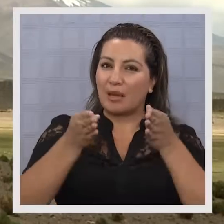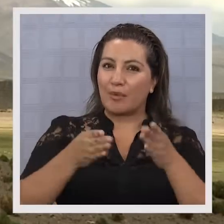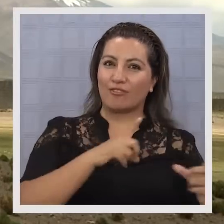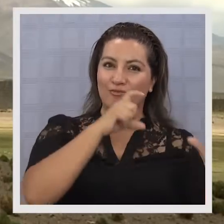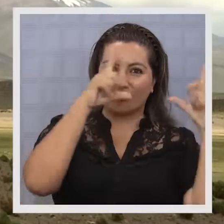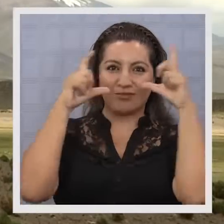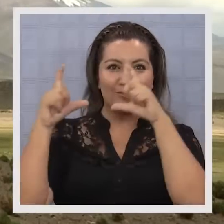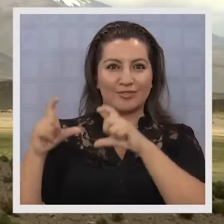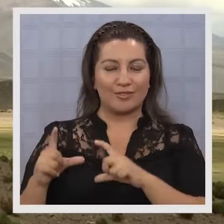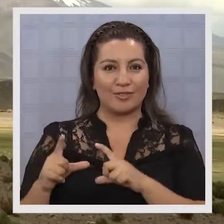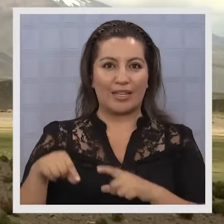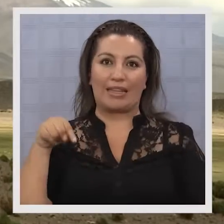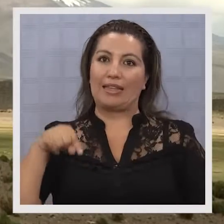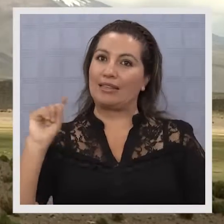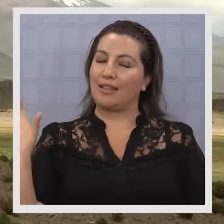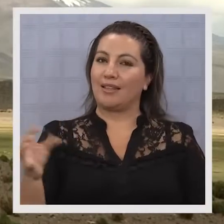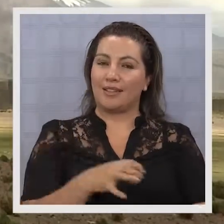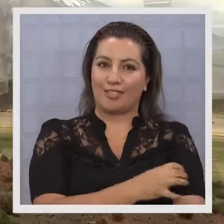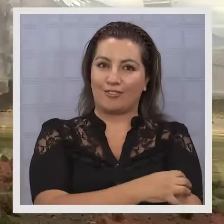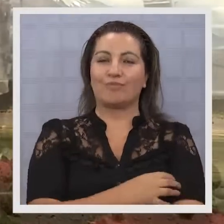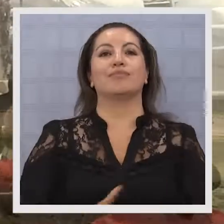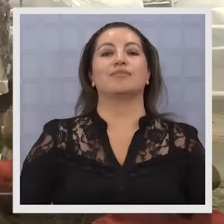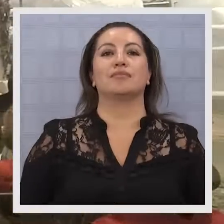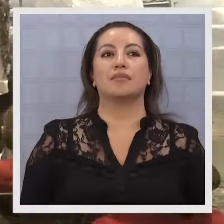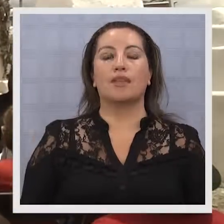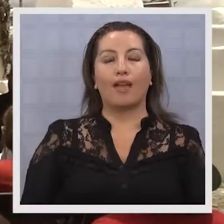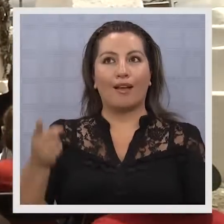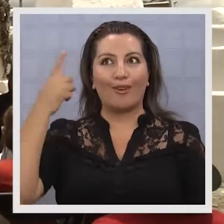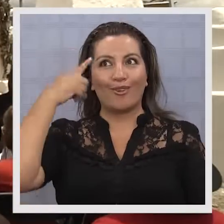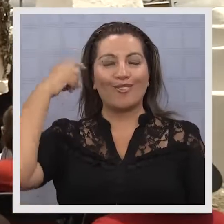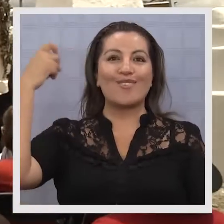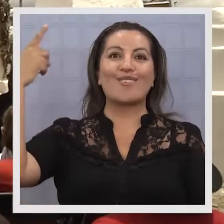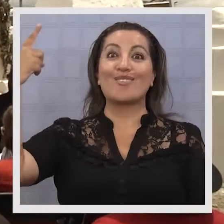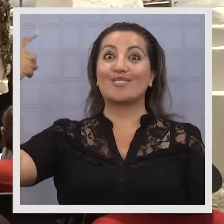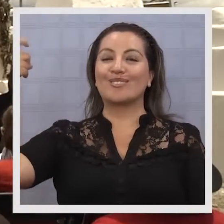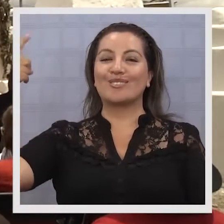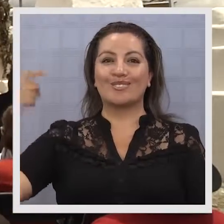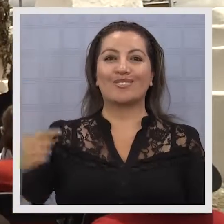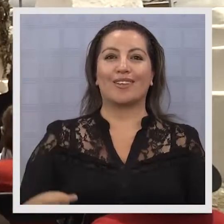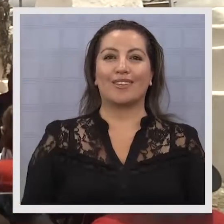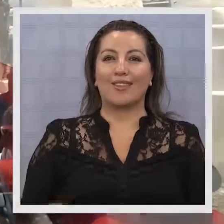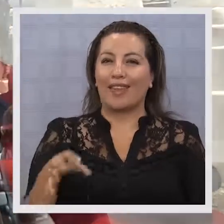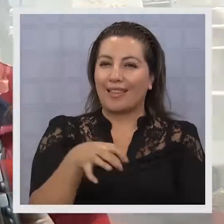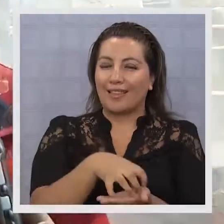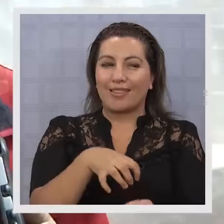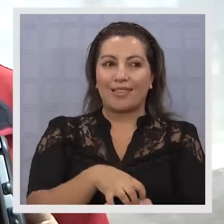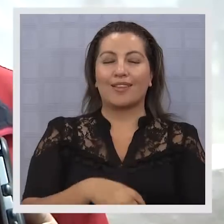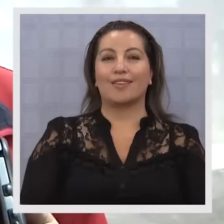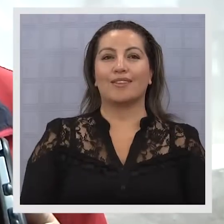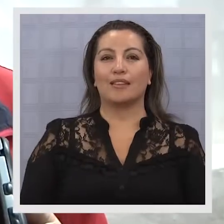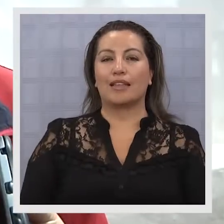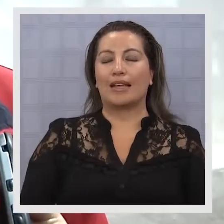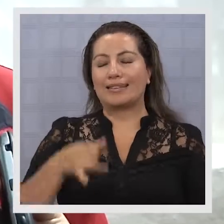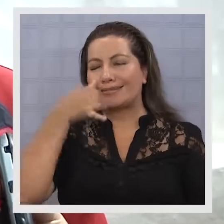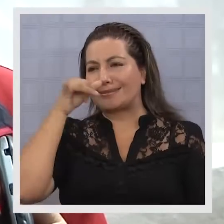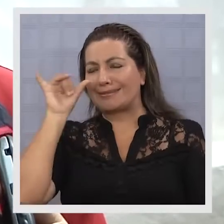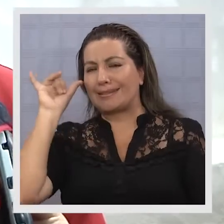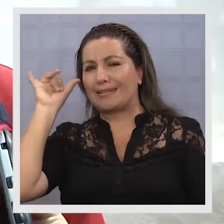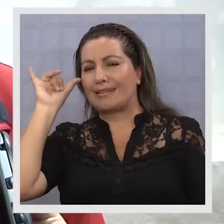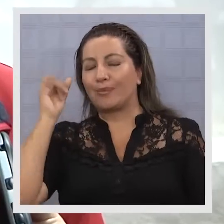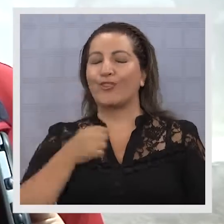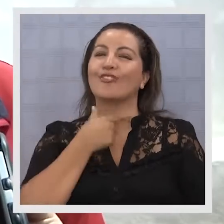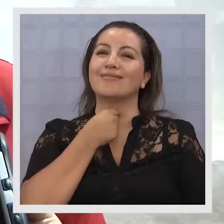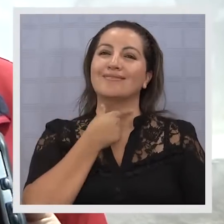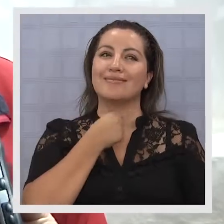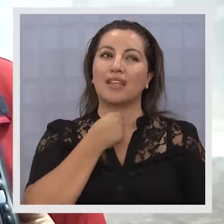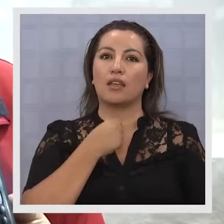rutas turísticas de esta región. Sí, es un sueño de la comunidad caraguano, que se anhelaba hace muchos años